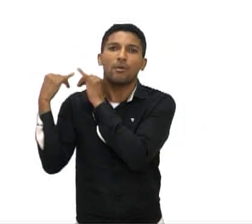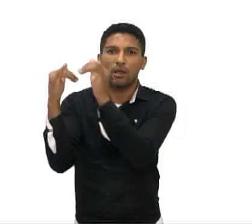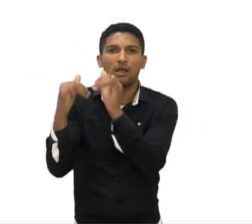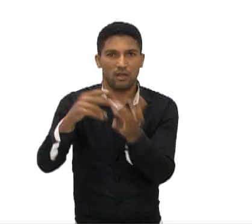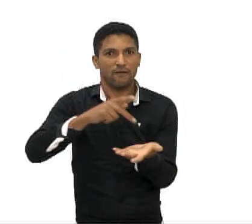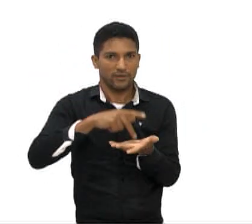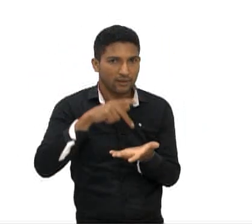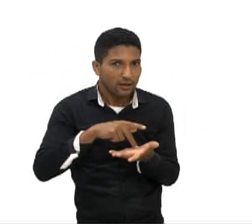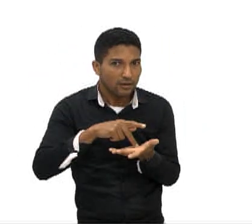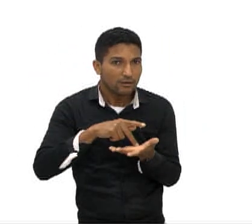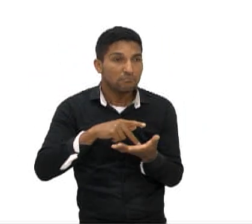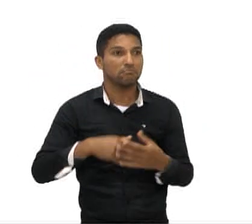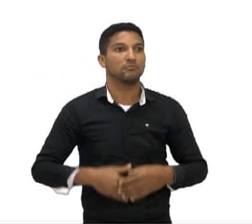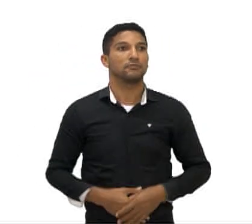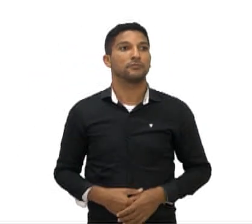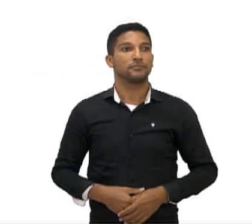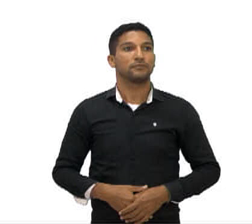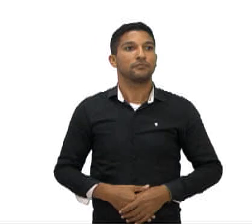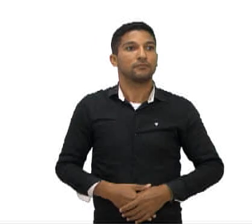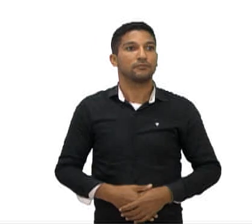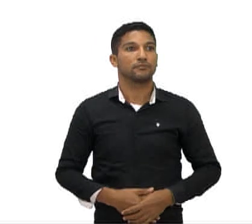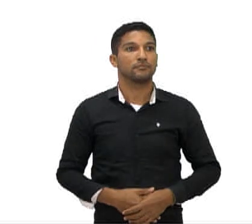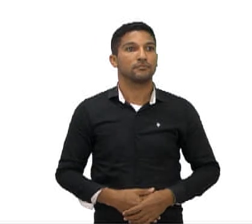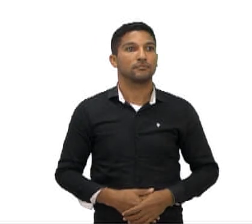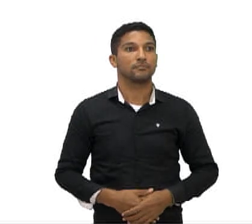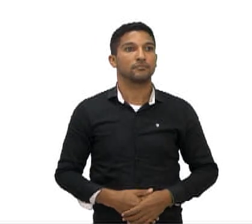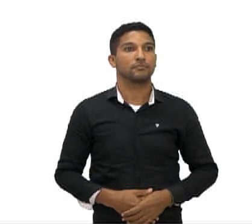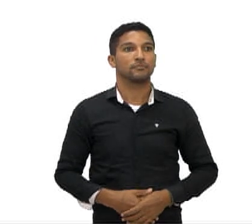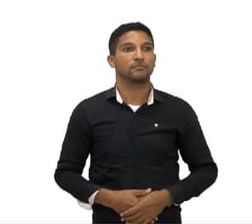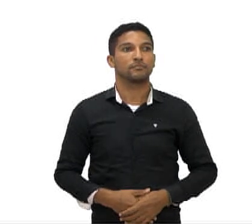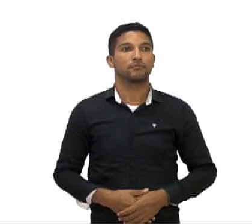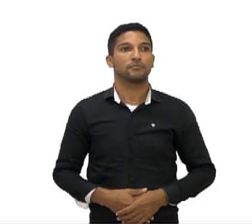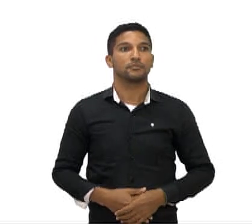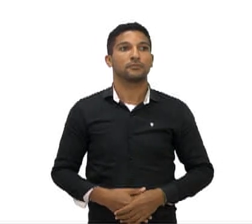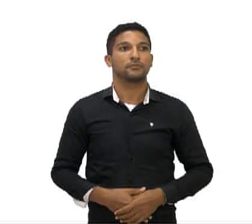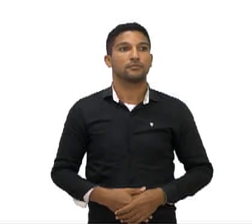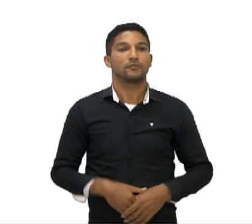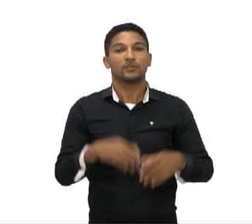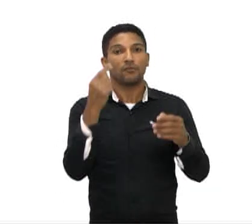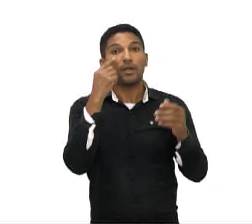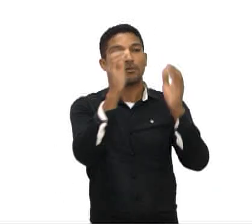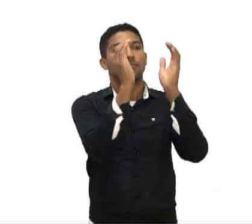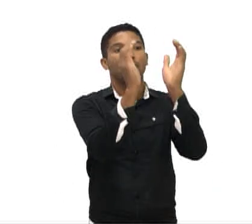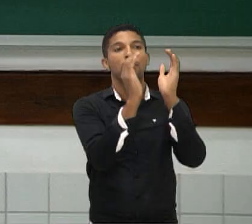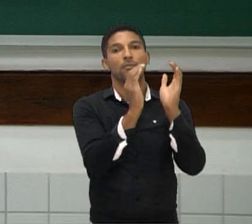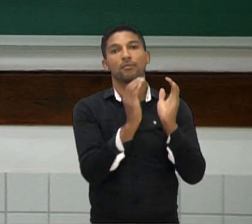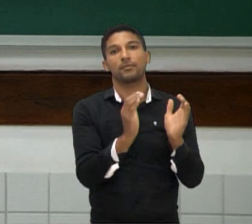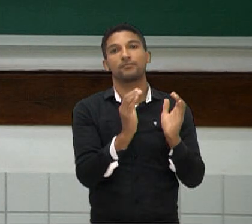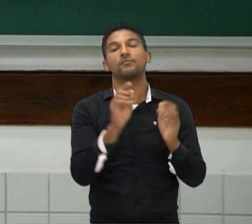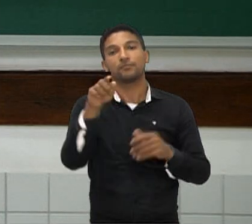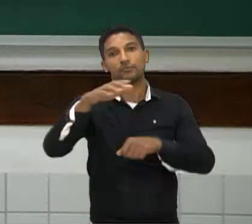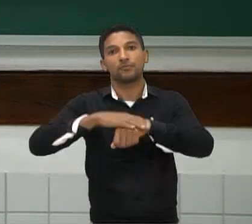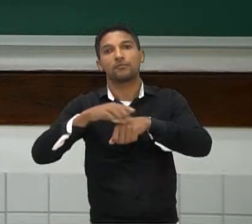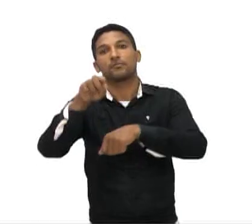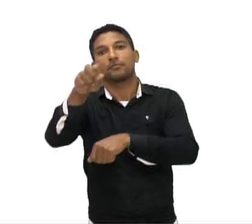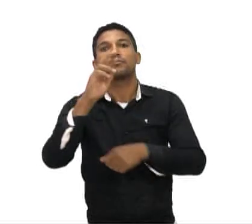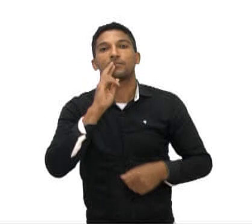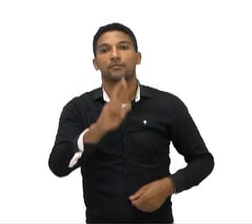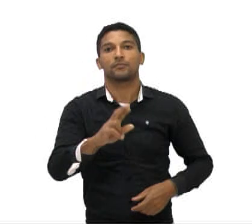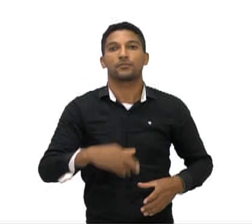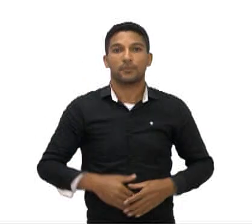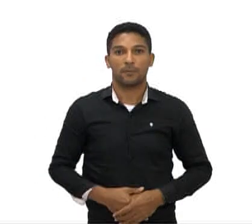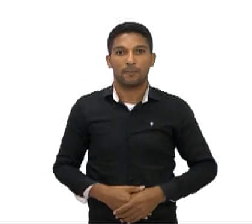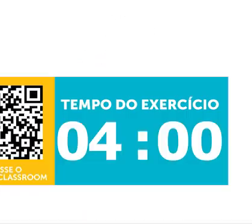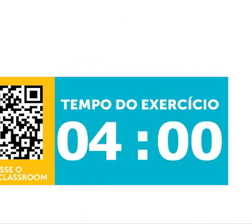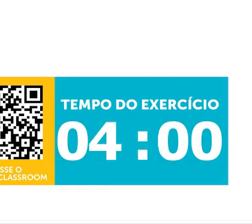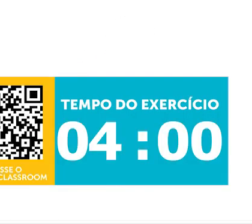desarrollo, que es desenvolvimento, y una conclusión. Vamos allá, otra actividad.